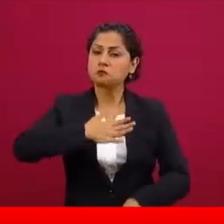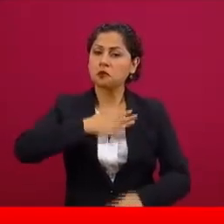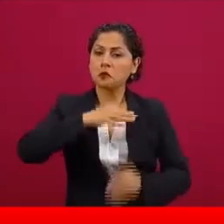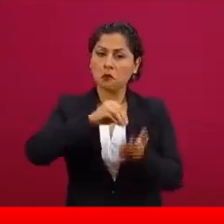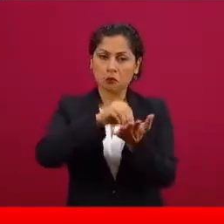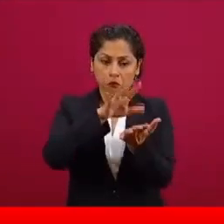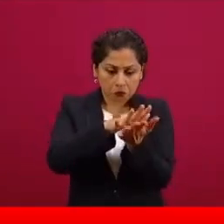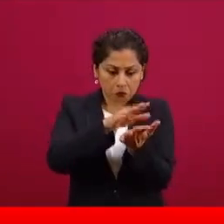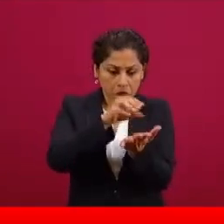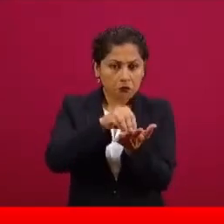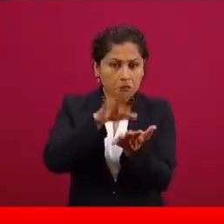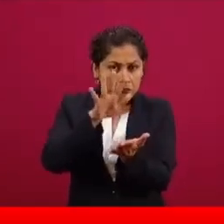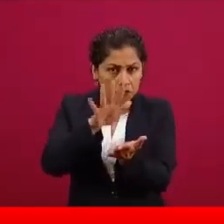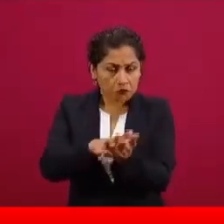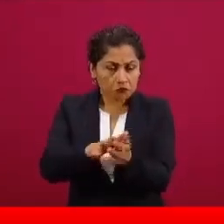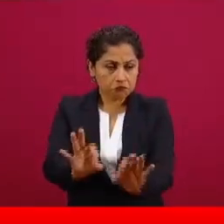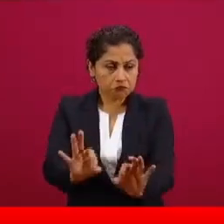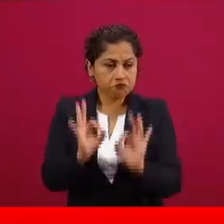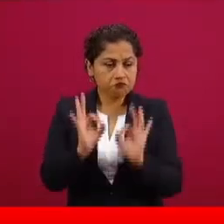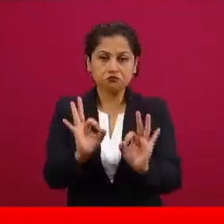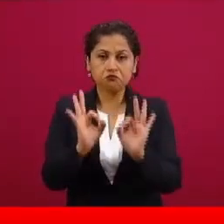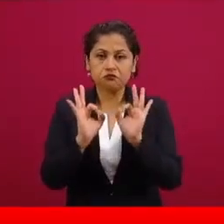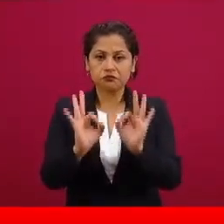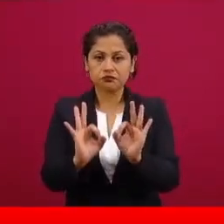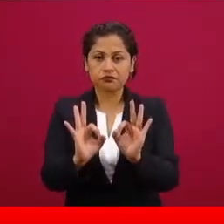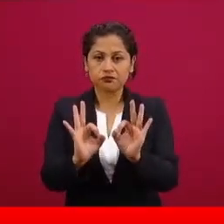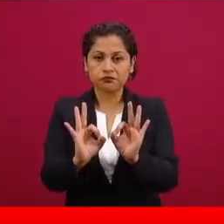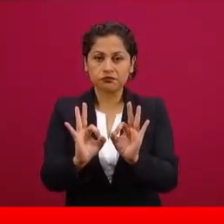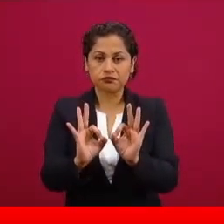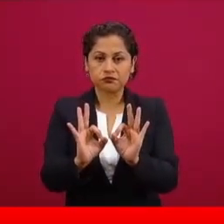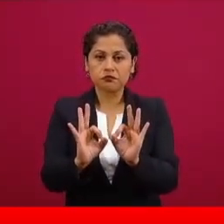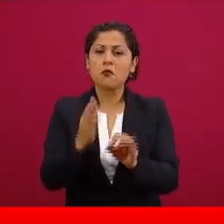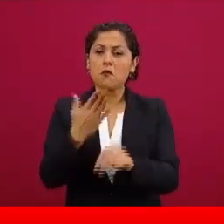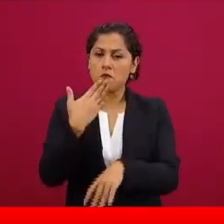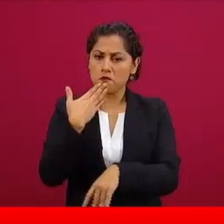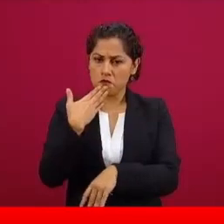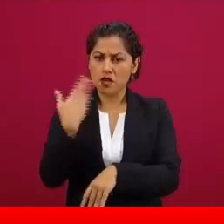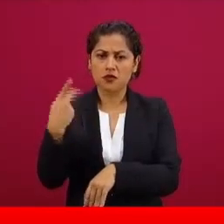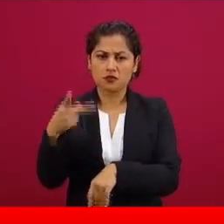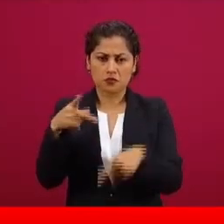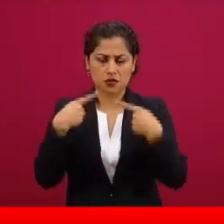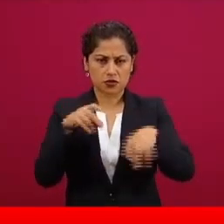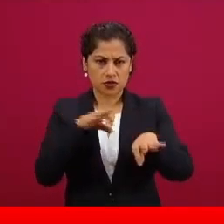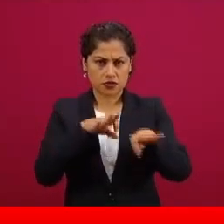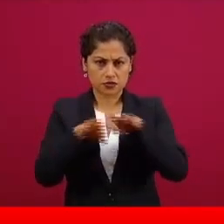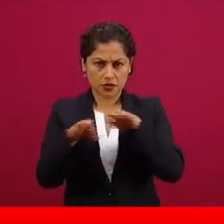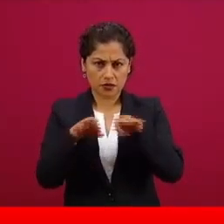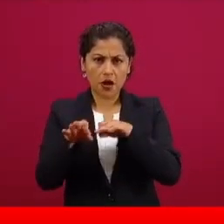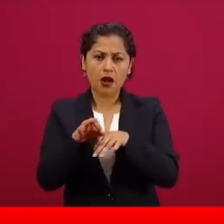gobiernista, pero sus articulistas